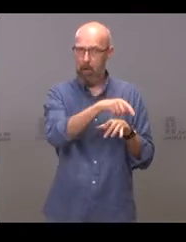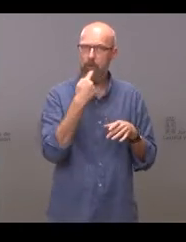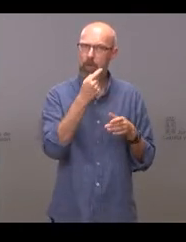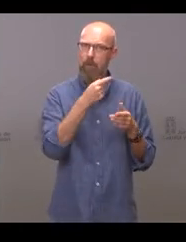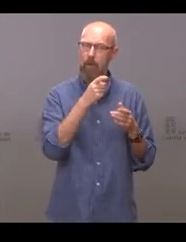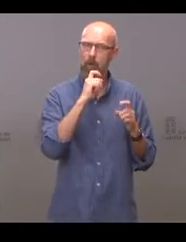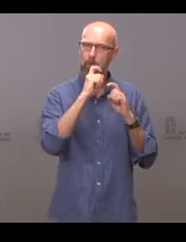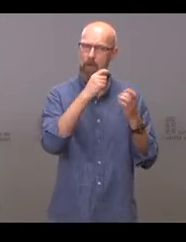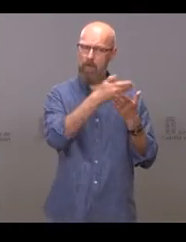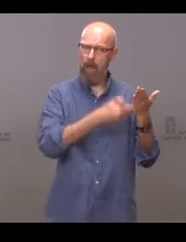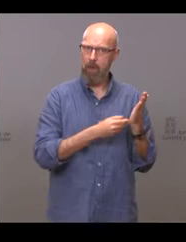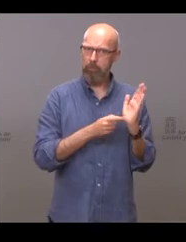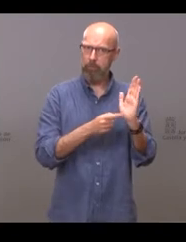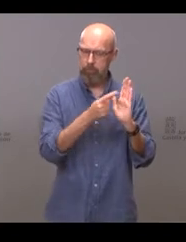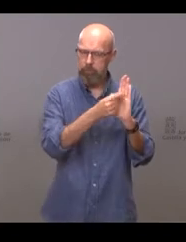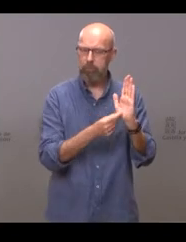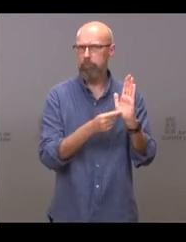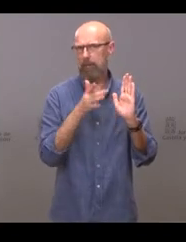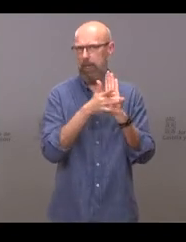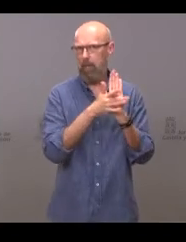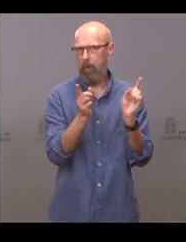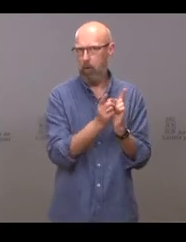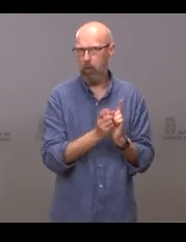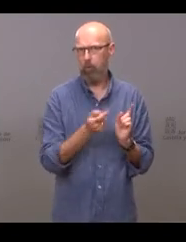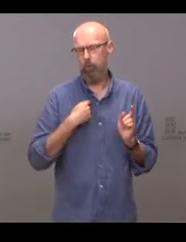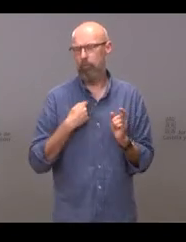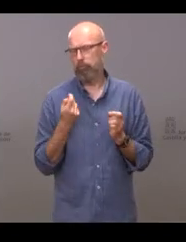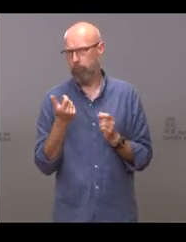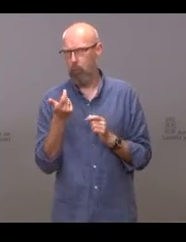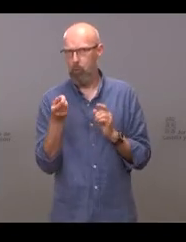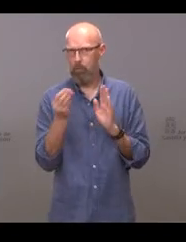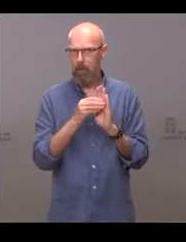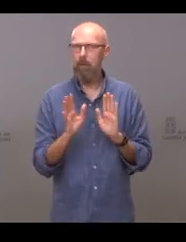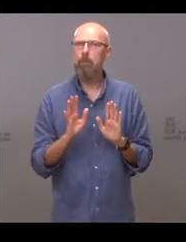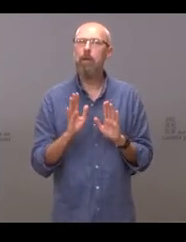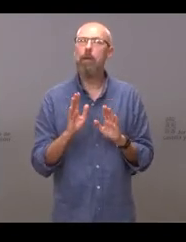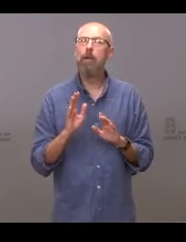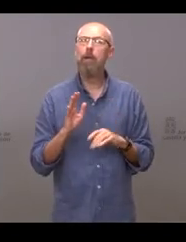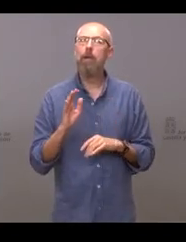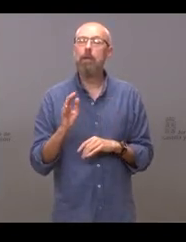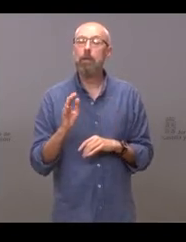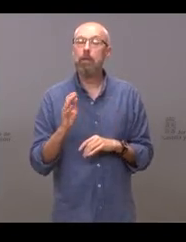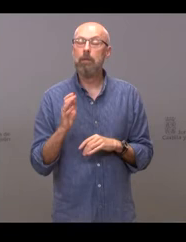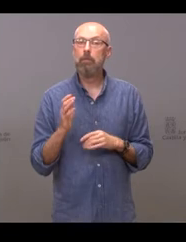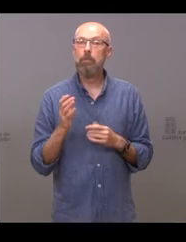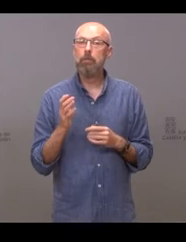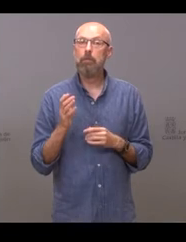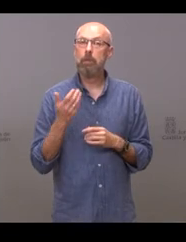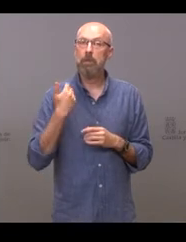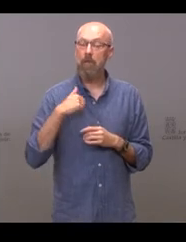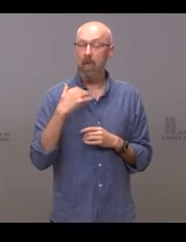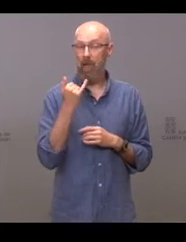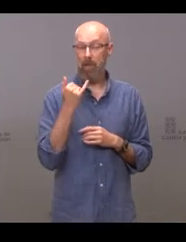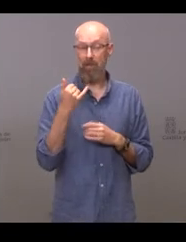comentaré brevemente algunas algunas de ellas pero hay otro valor y es que hay otras hemos acordado que otras cinco mesas de